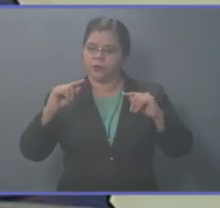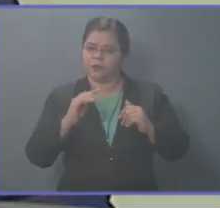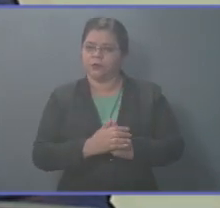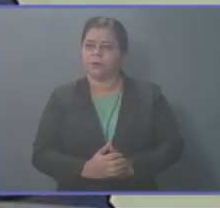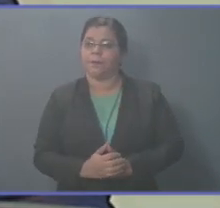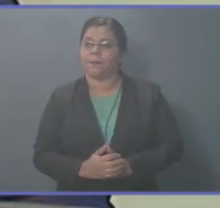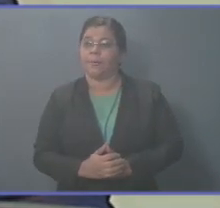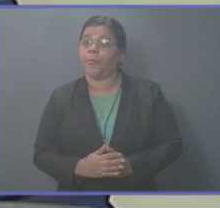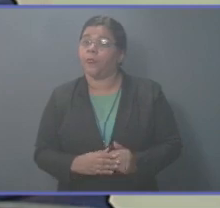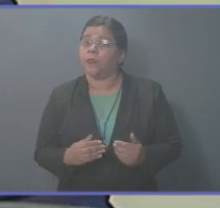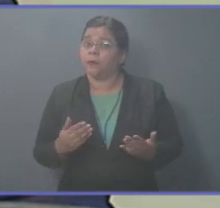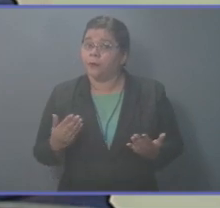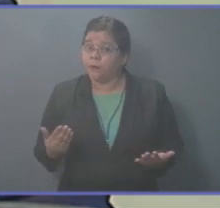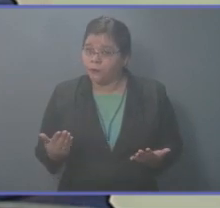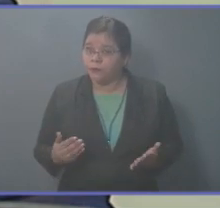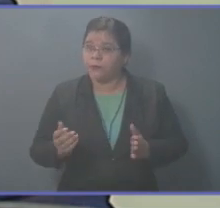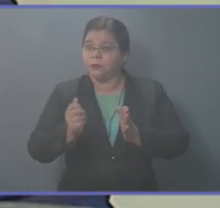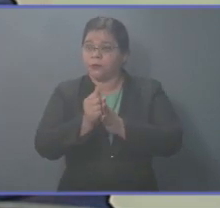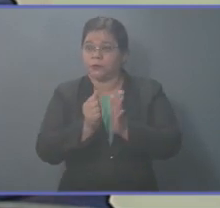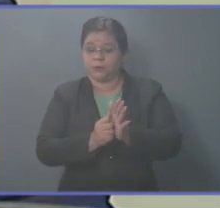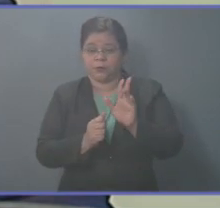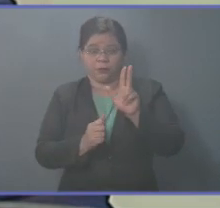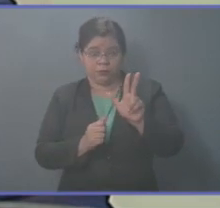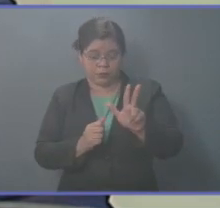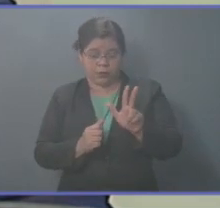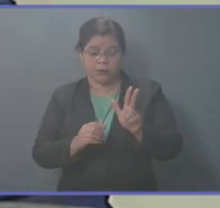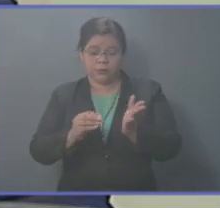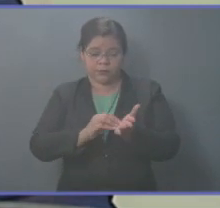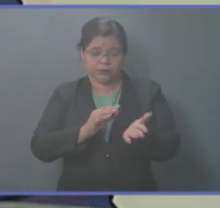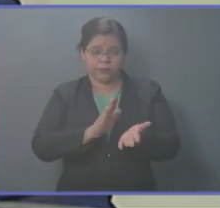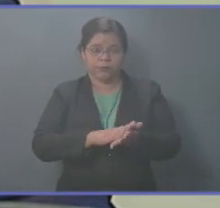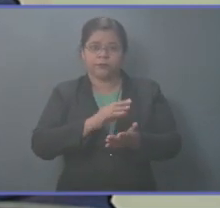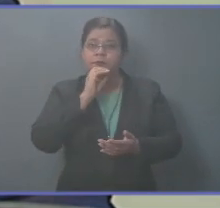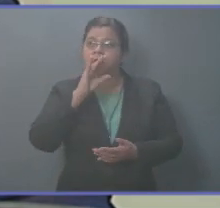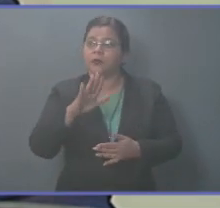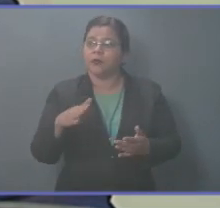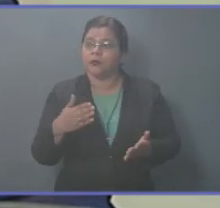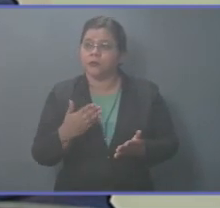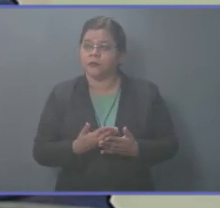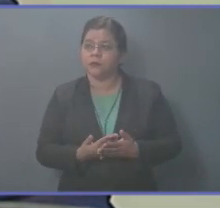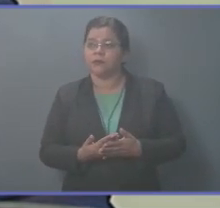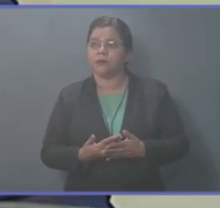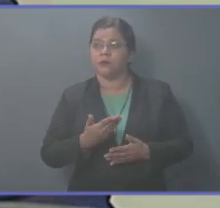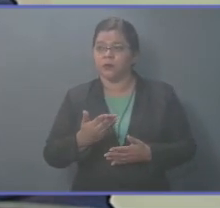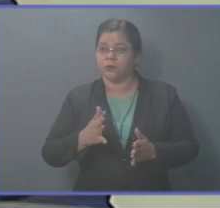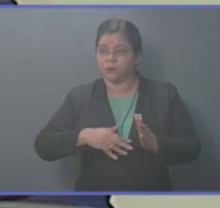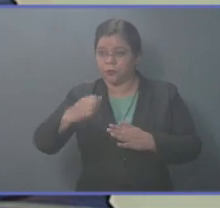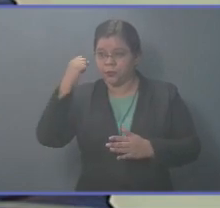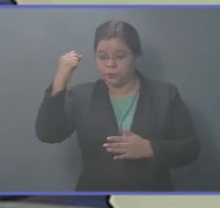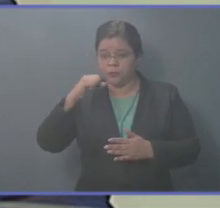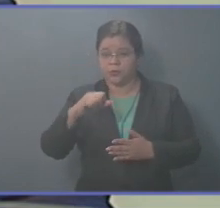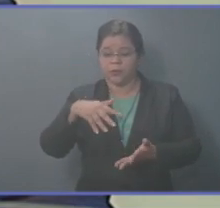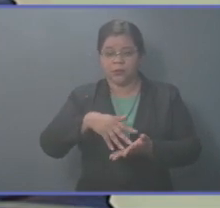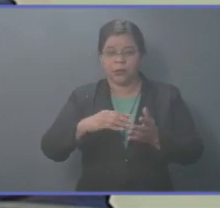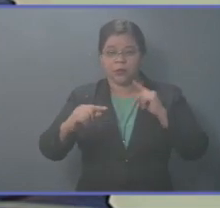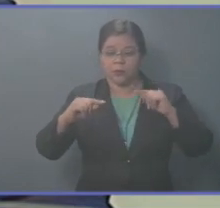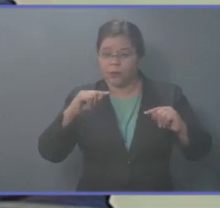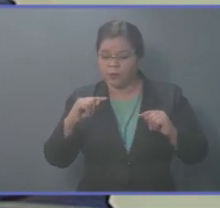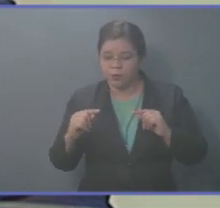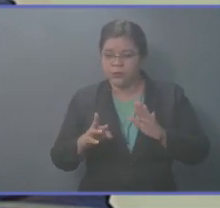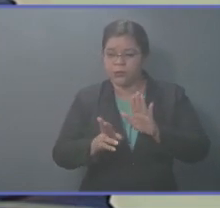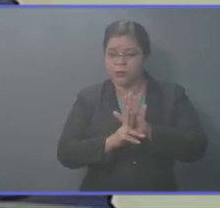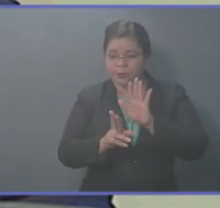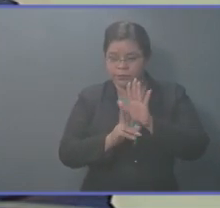igual sentido, el artículo 3 de dicho cuerpo normativo establece que son elementos esenciales de la democracia representativa,